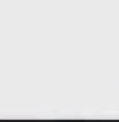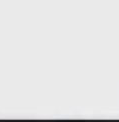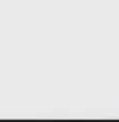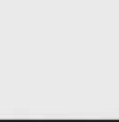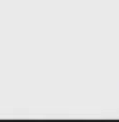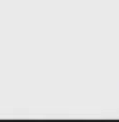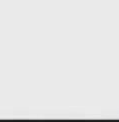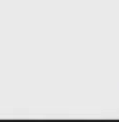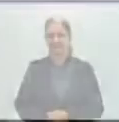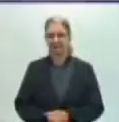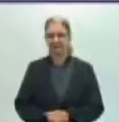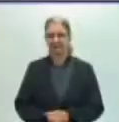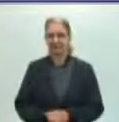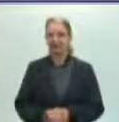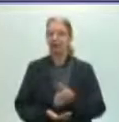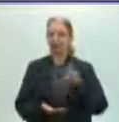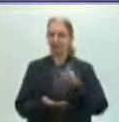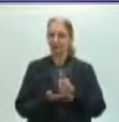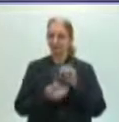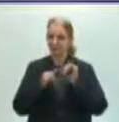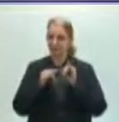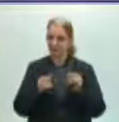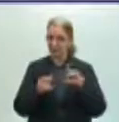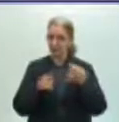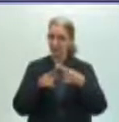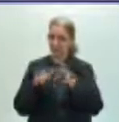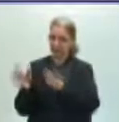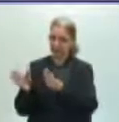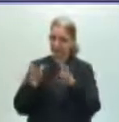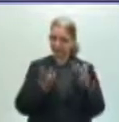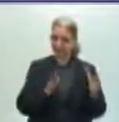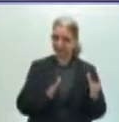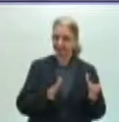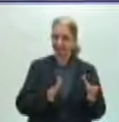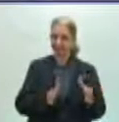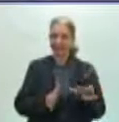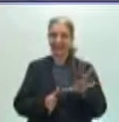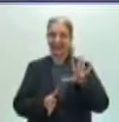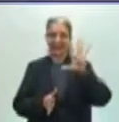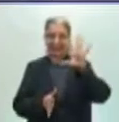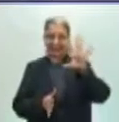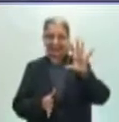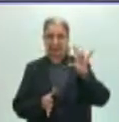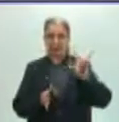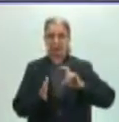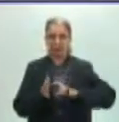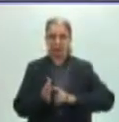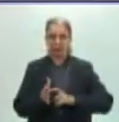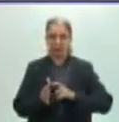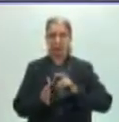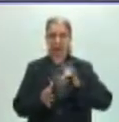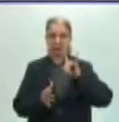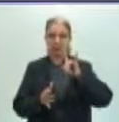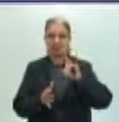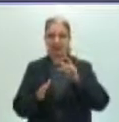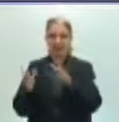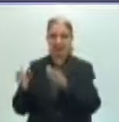Continuamos con la información. Ahora también nos dicen que el quíntuplo de la novena parte de los jonrones logrados por el equipo